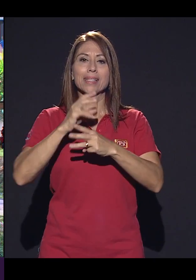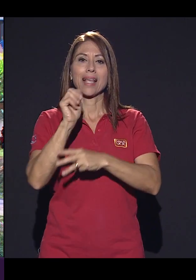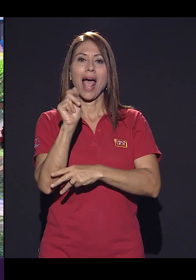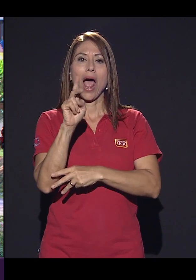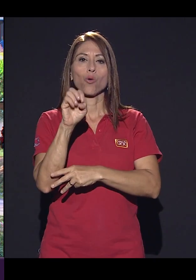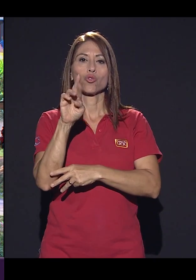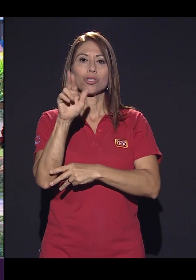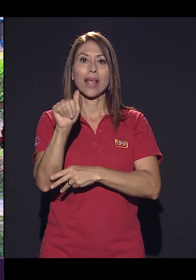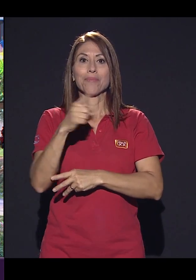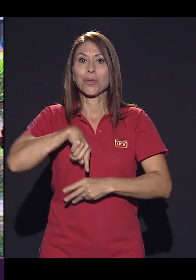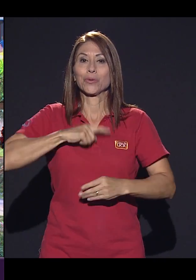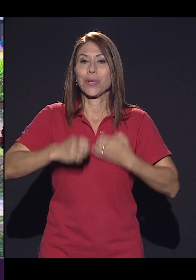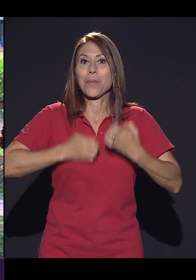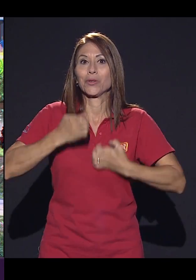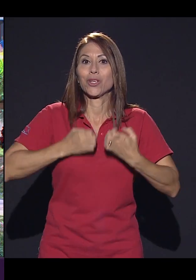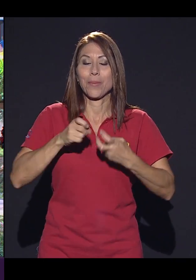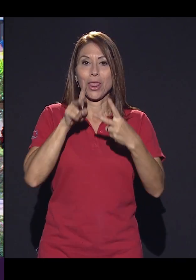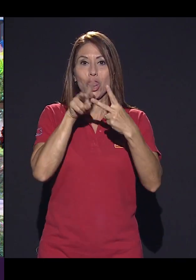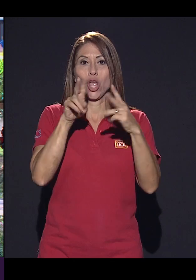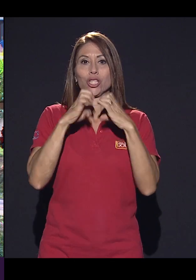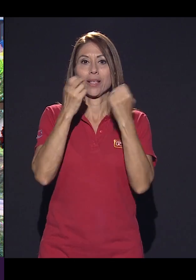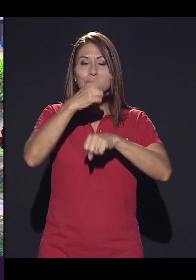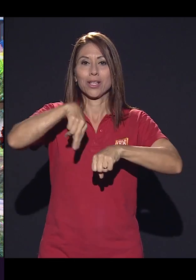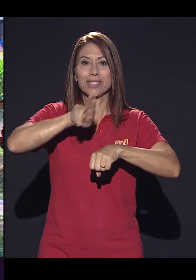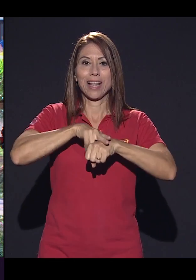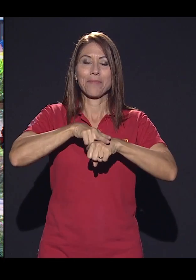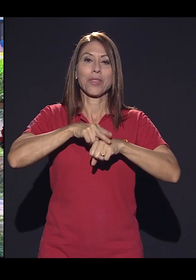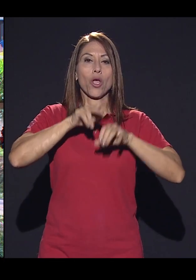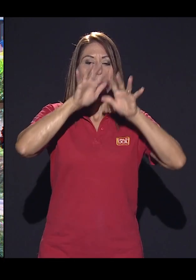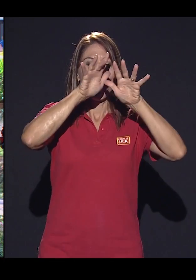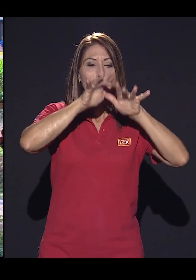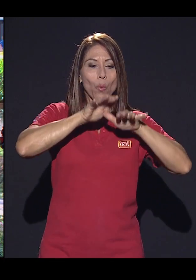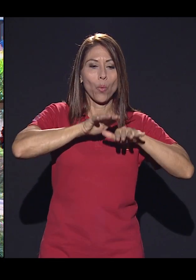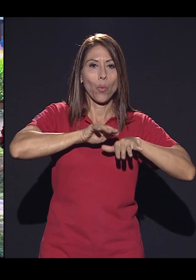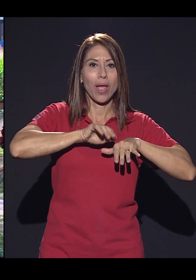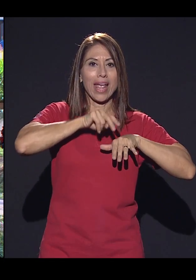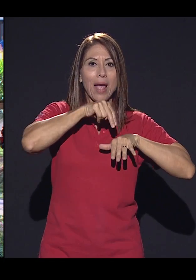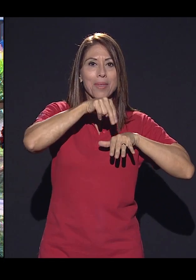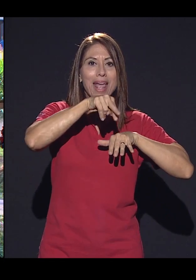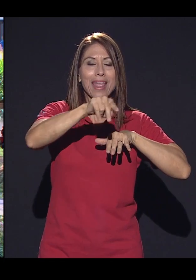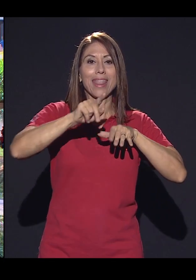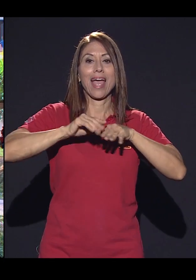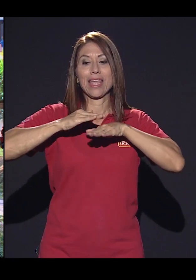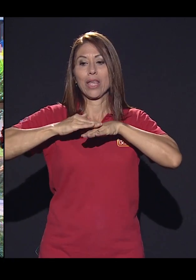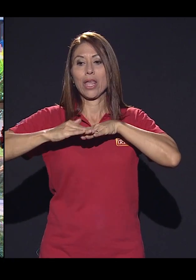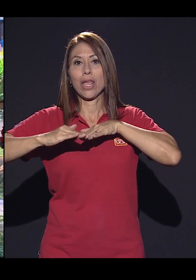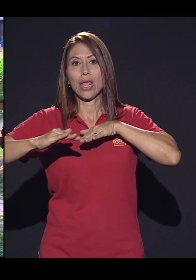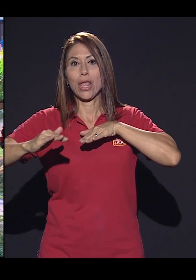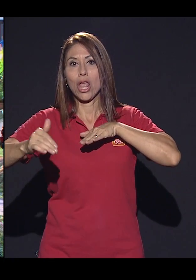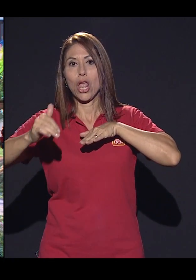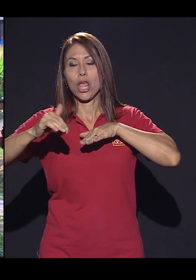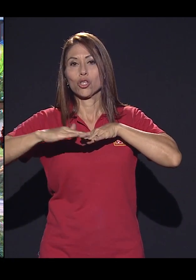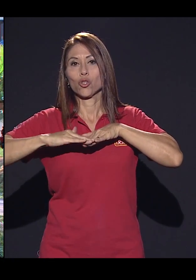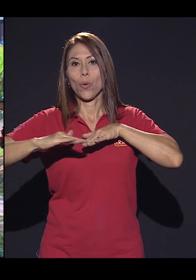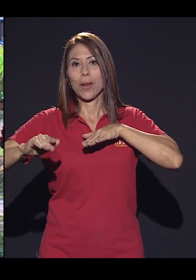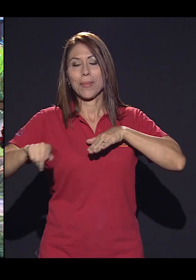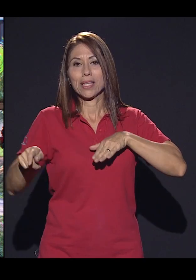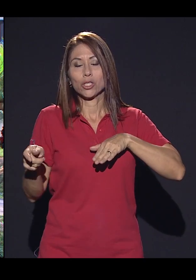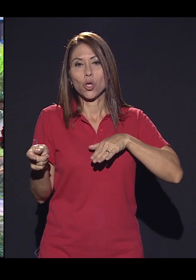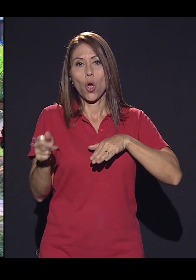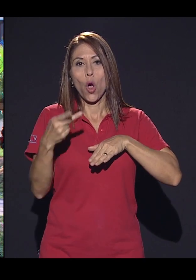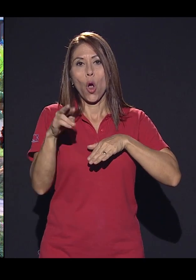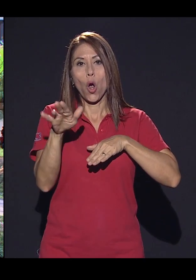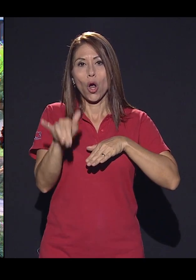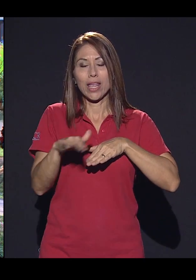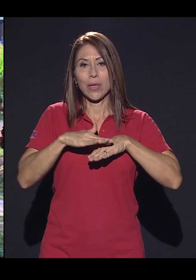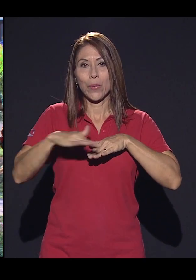súper emocionados, son 2 selecciones que van a participar en caminata sobre nieve y hockey sobre piso. Son los 2 deportes de invierno que se desarrollan aquí